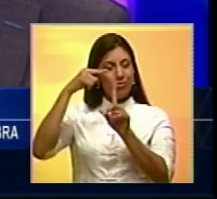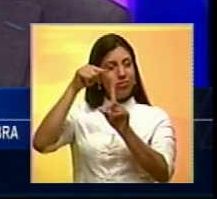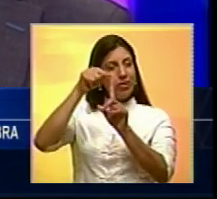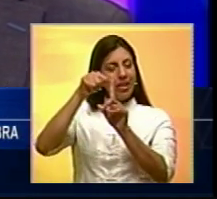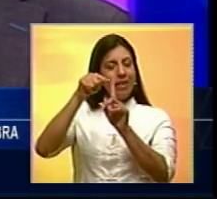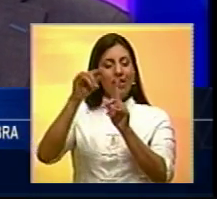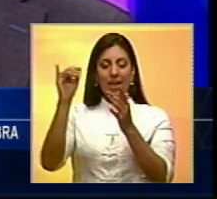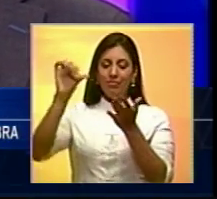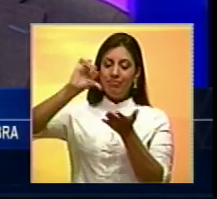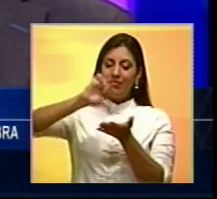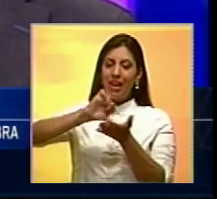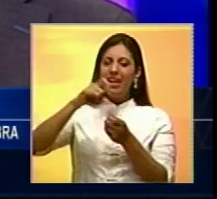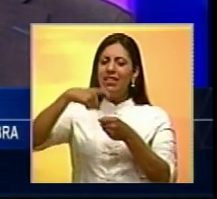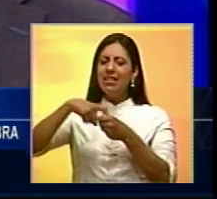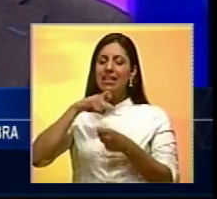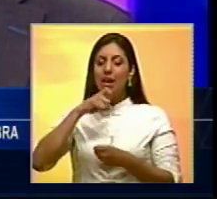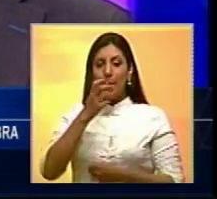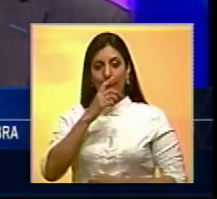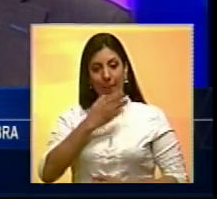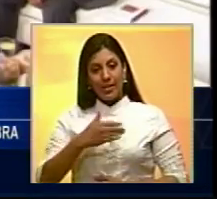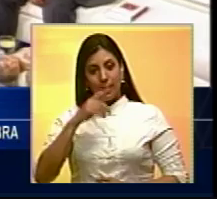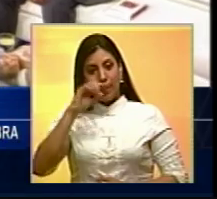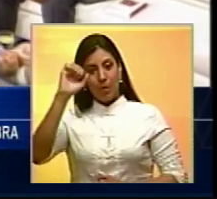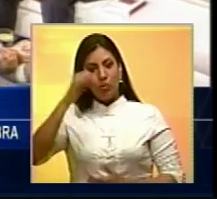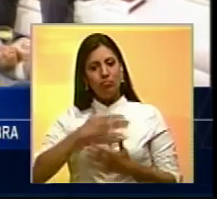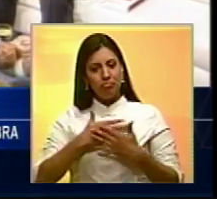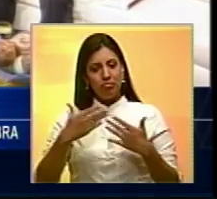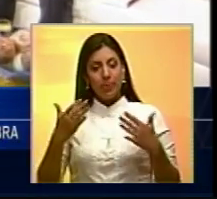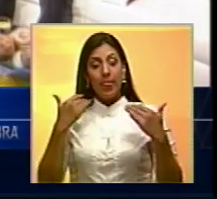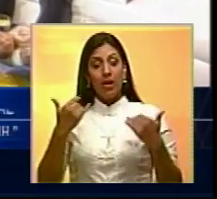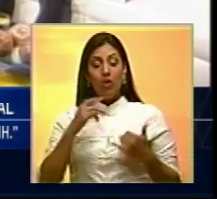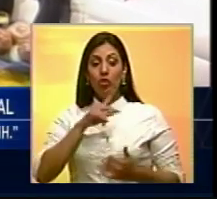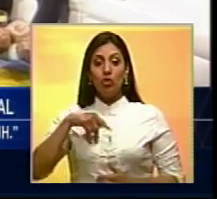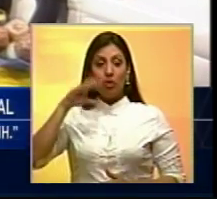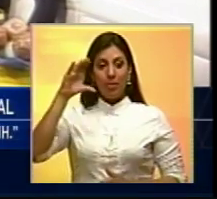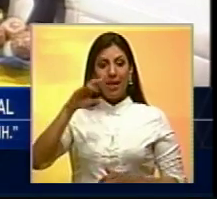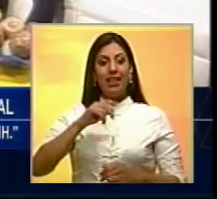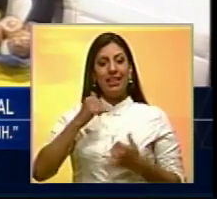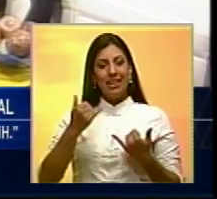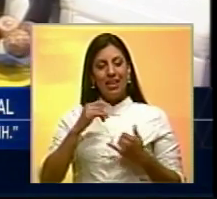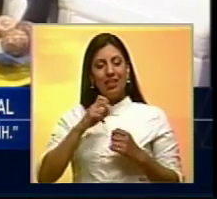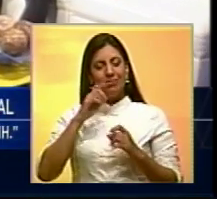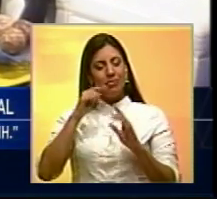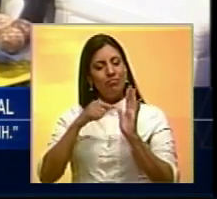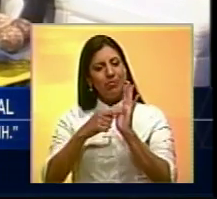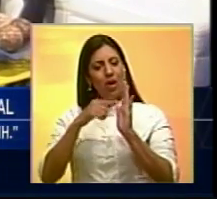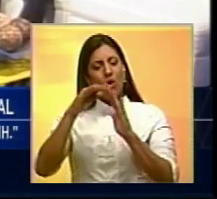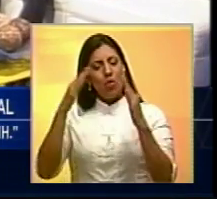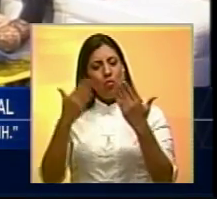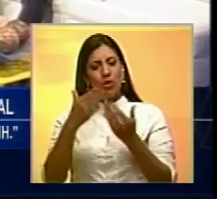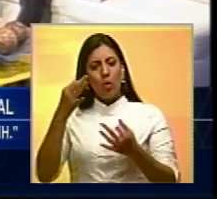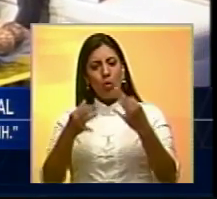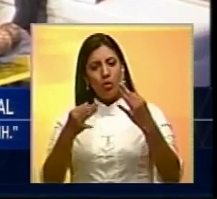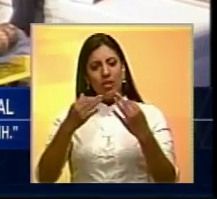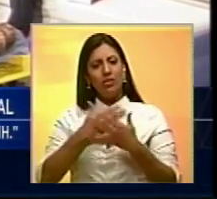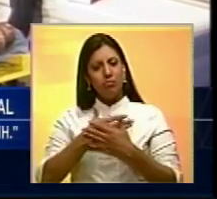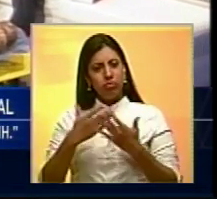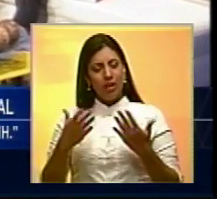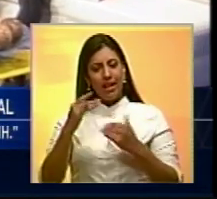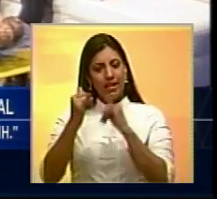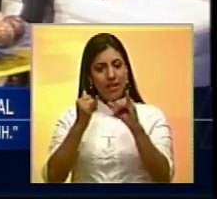inscribe el gobierno del presidente Nicolás Maduro. Resaltó que nuestro país se ha convertido en una referencia mundial de justicia y de